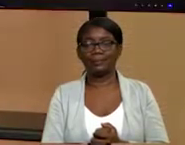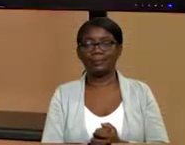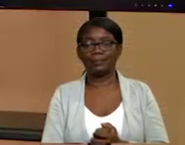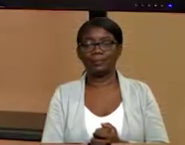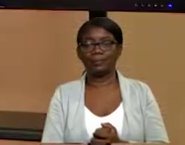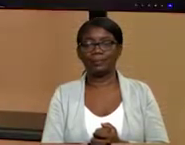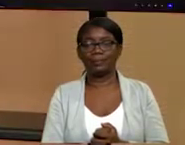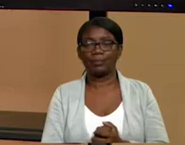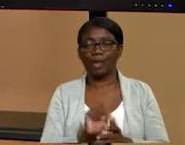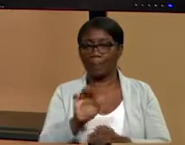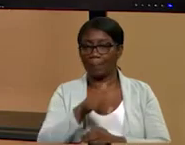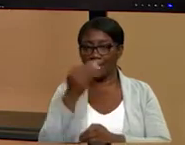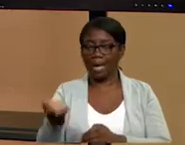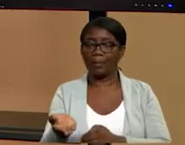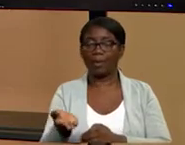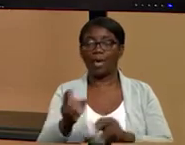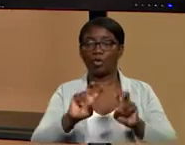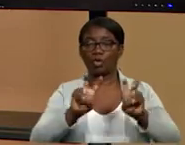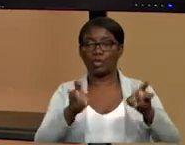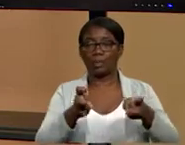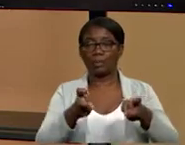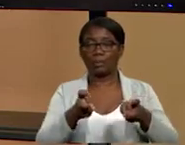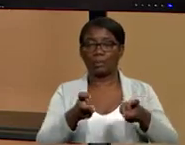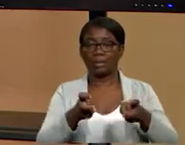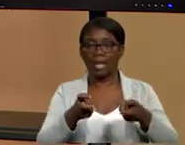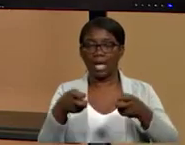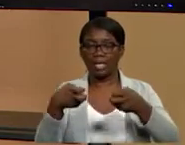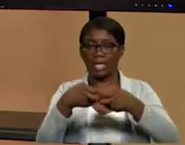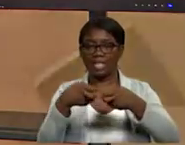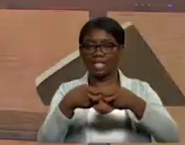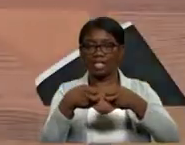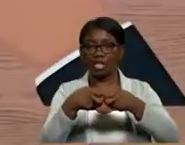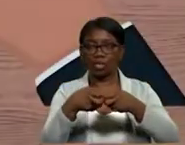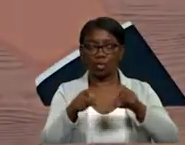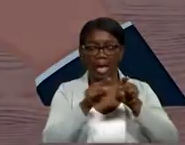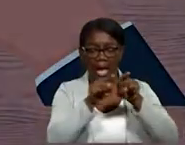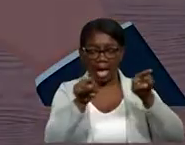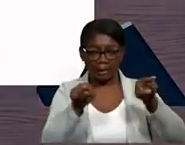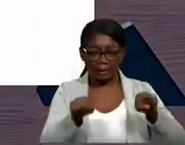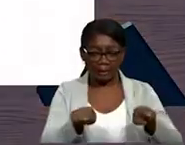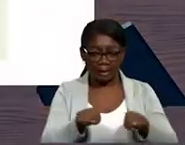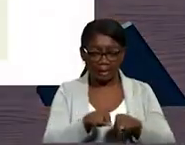al siguiente tema. Detección de fallas en la tarjeta de control.